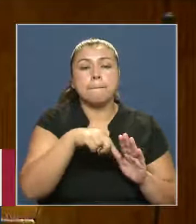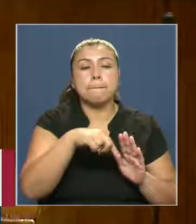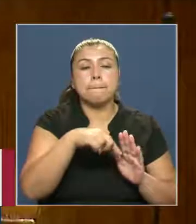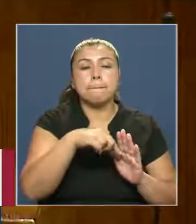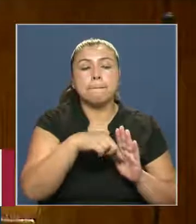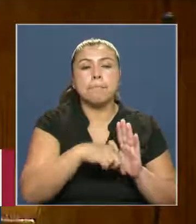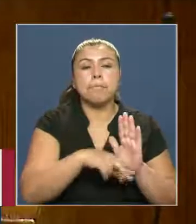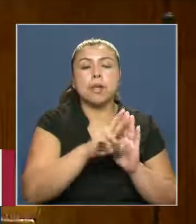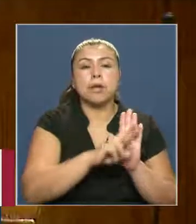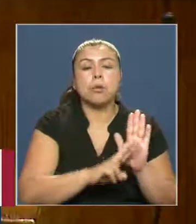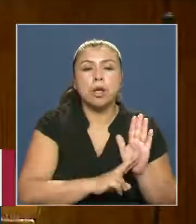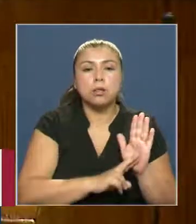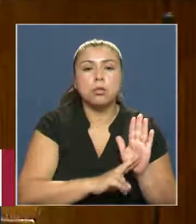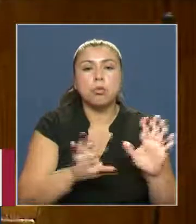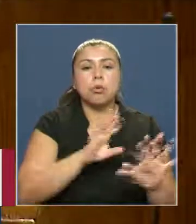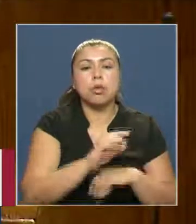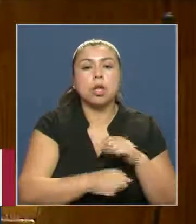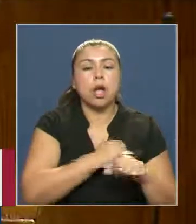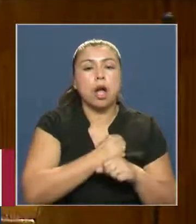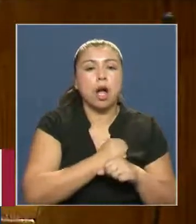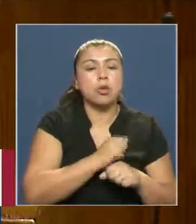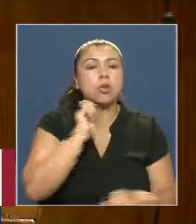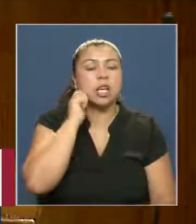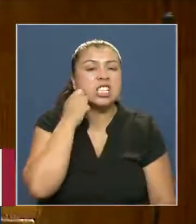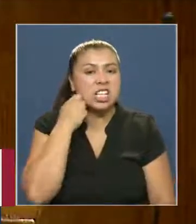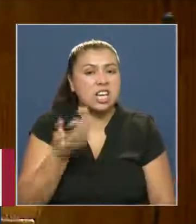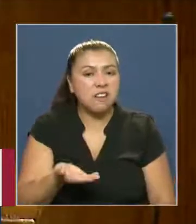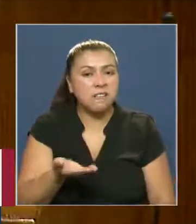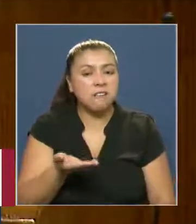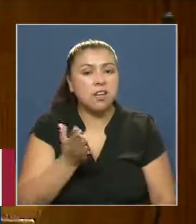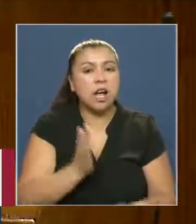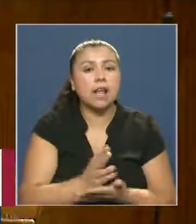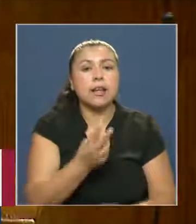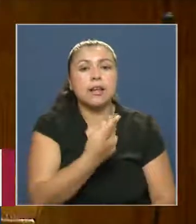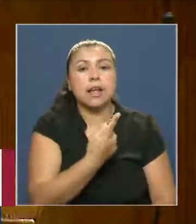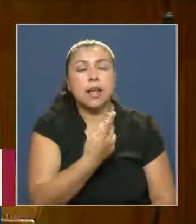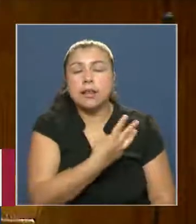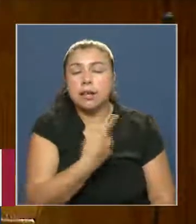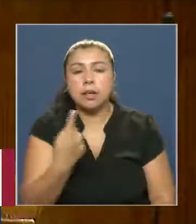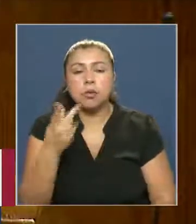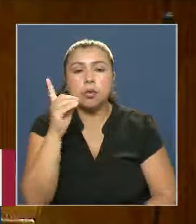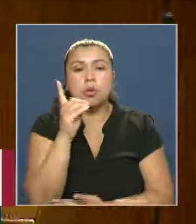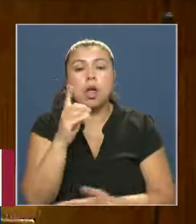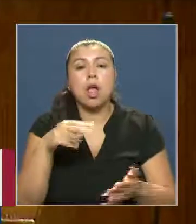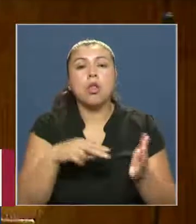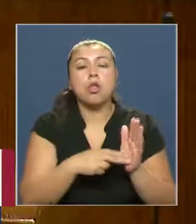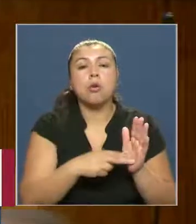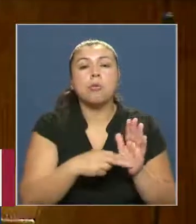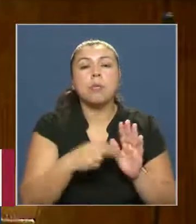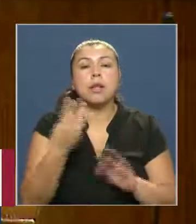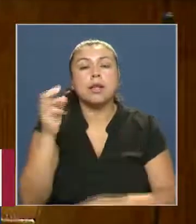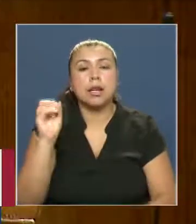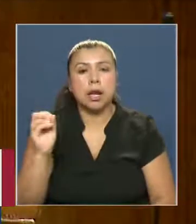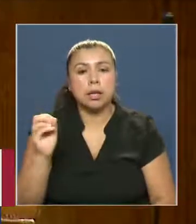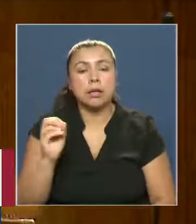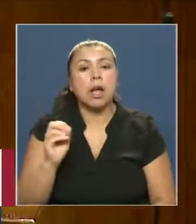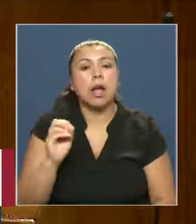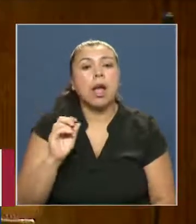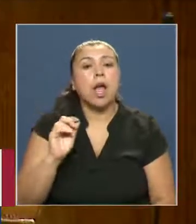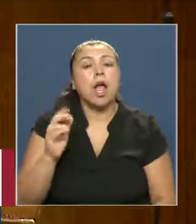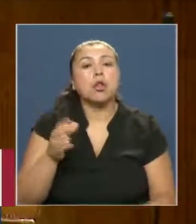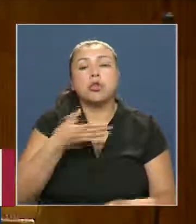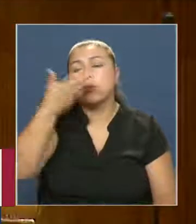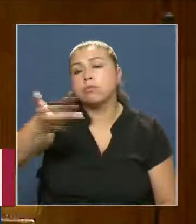de regularización por 10 años, es decir, hasta el 31 de diciembre del año 2030. Por